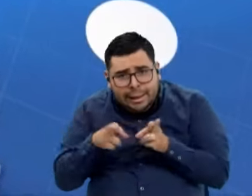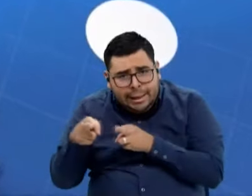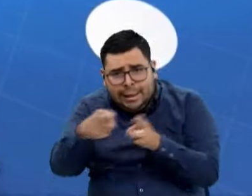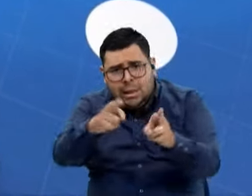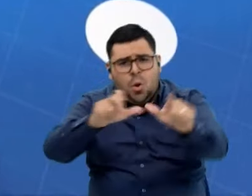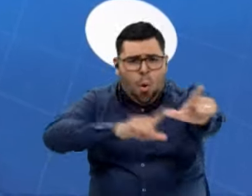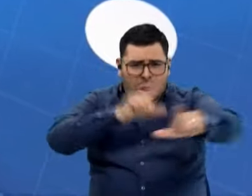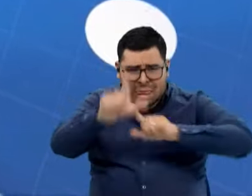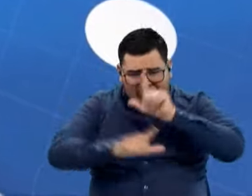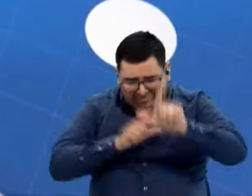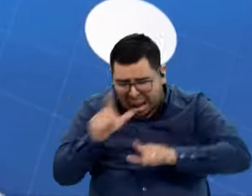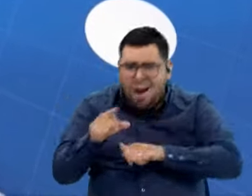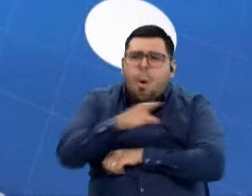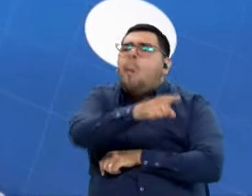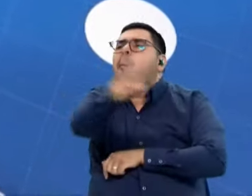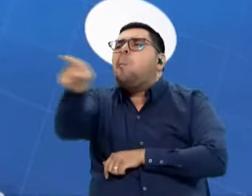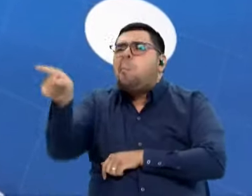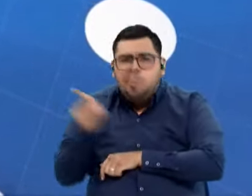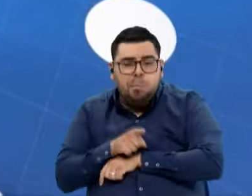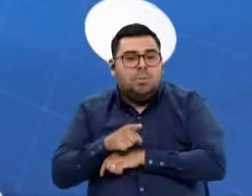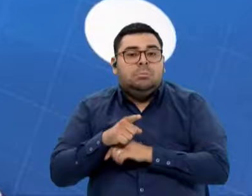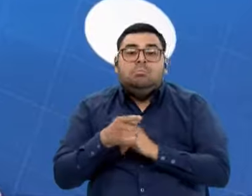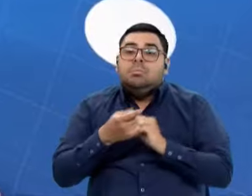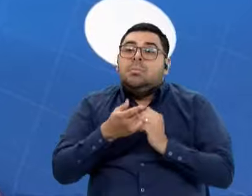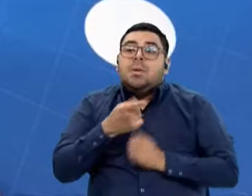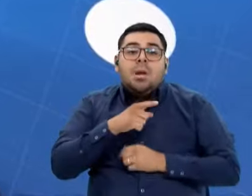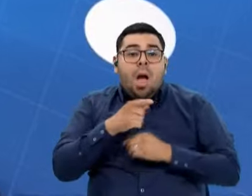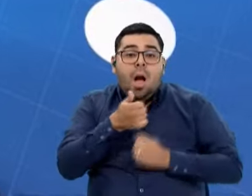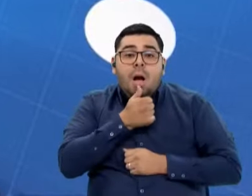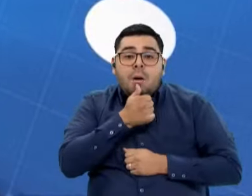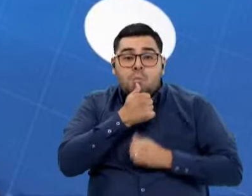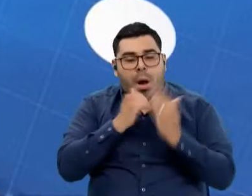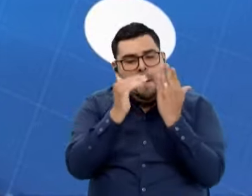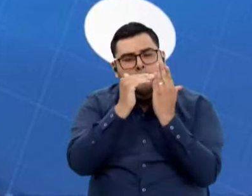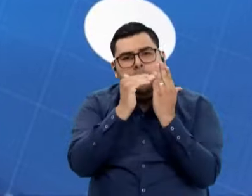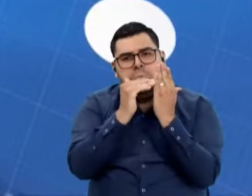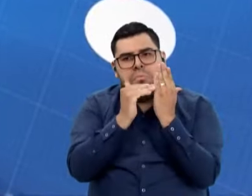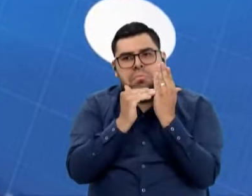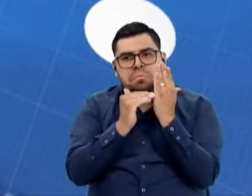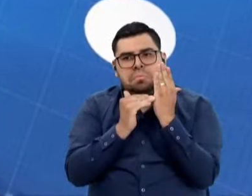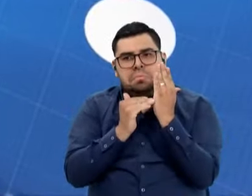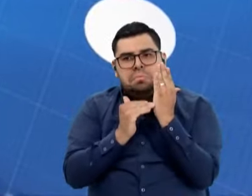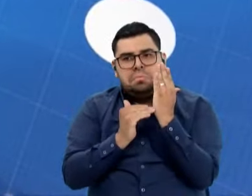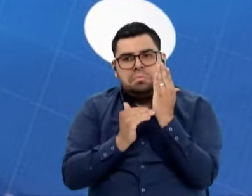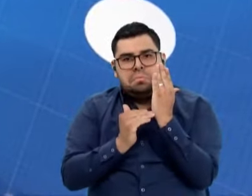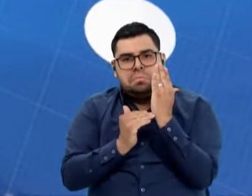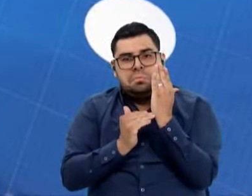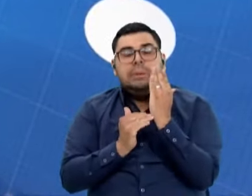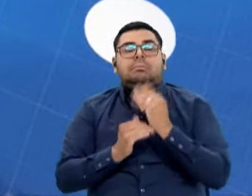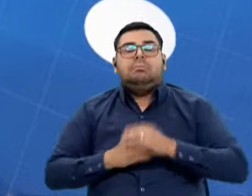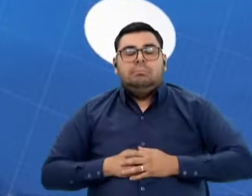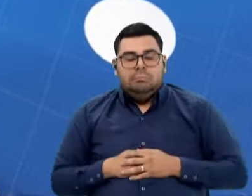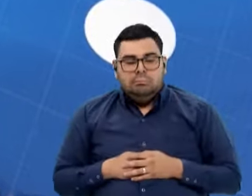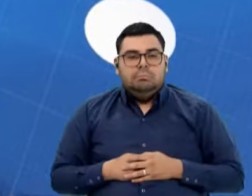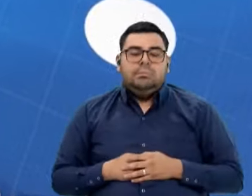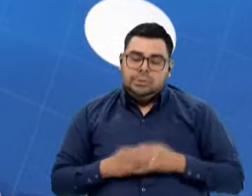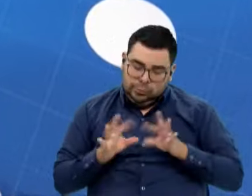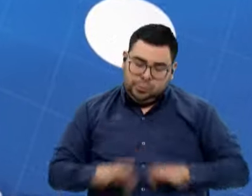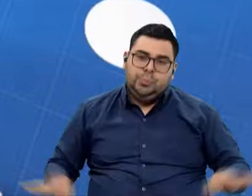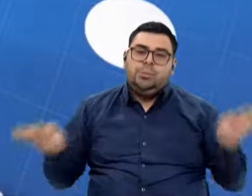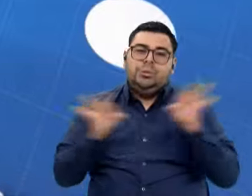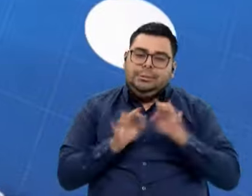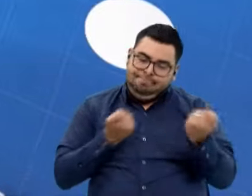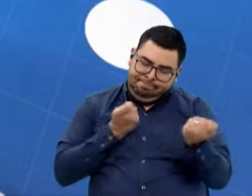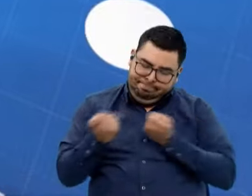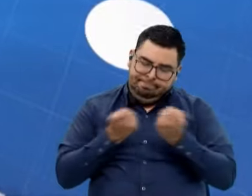los acuíferos para los que son pozos perforados, empiezan a disminuir y esto hace que no tengamos la misma cantidad de agua y no, pues